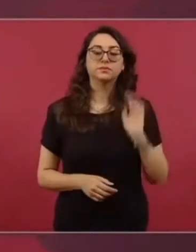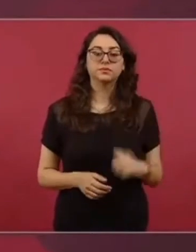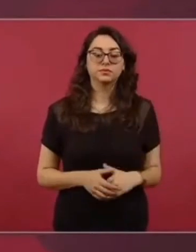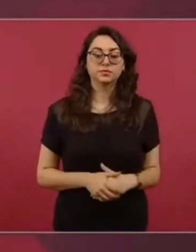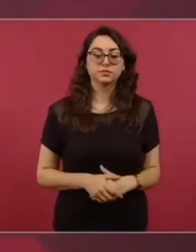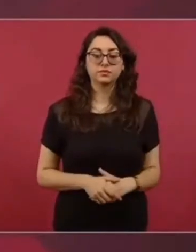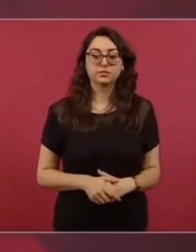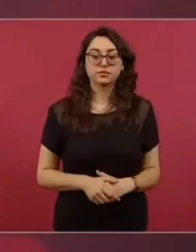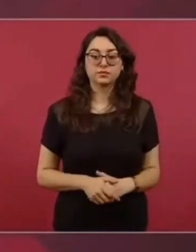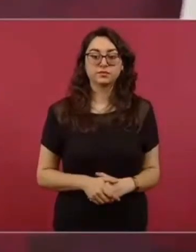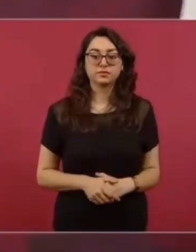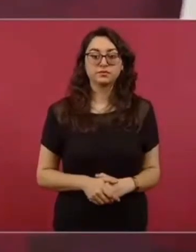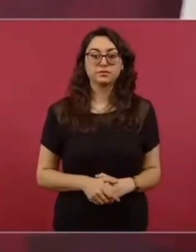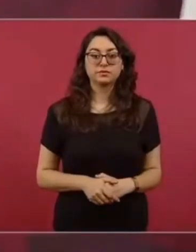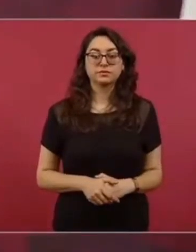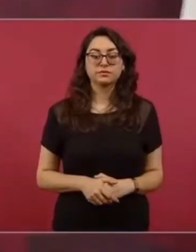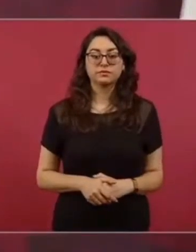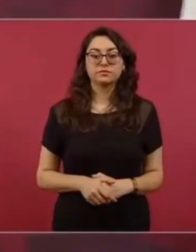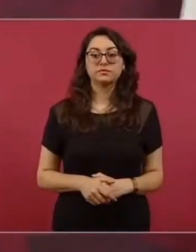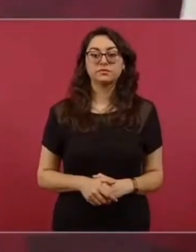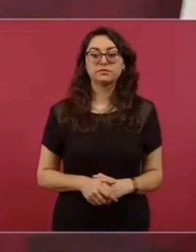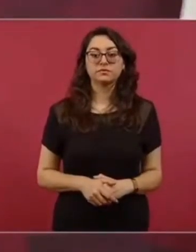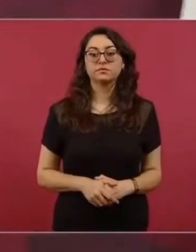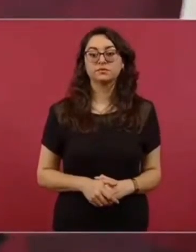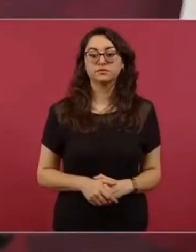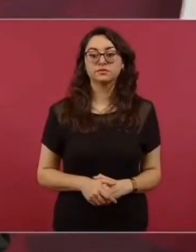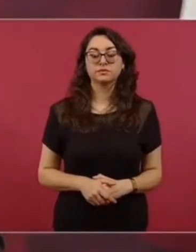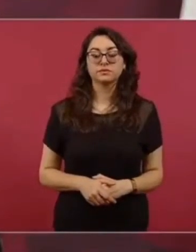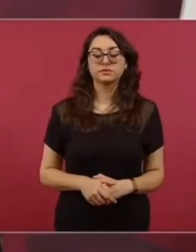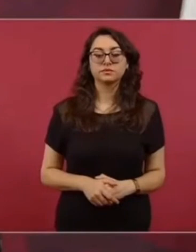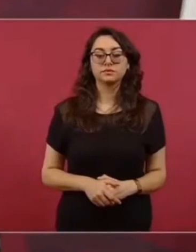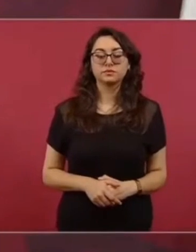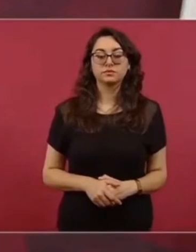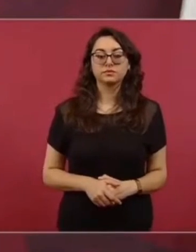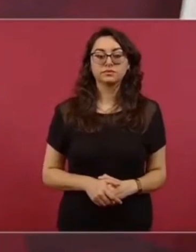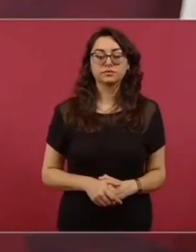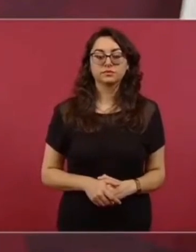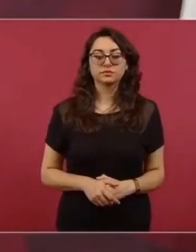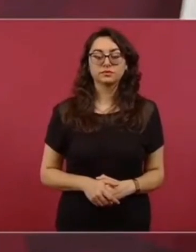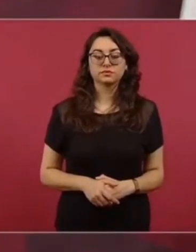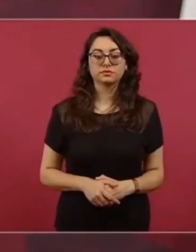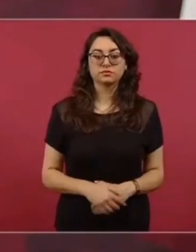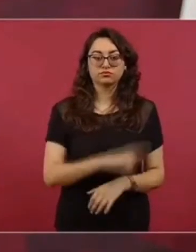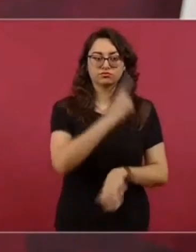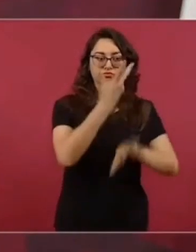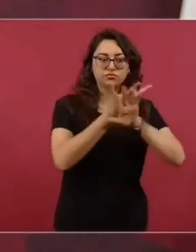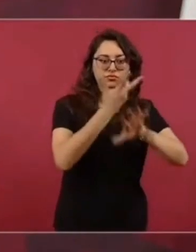están financiando investigaciones constantemente,